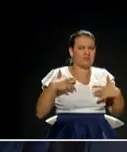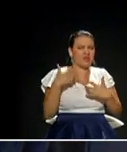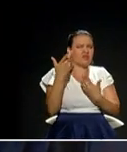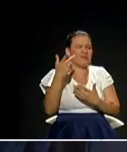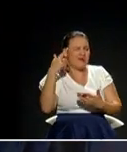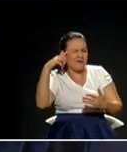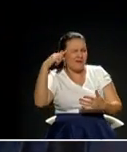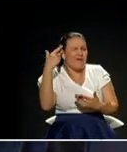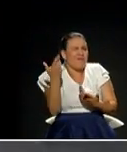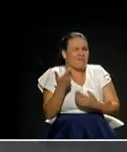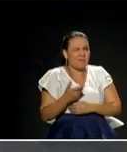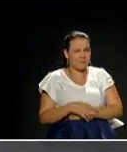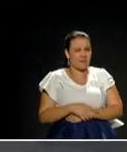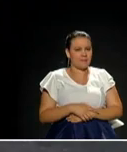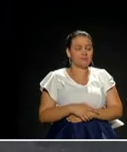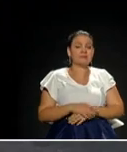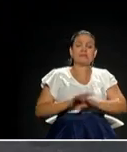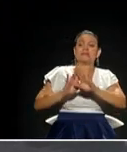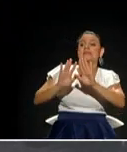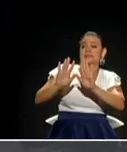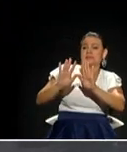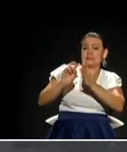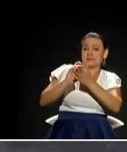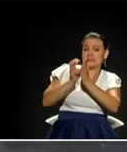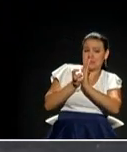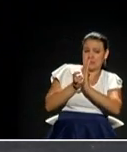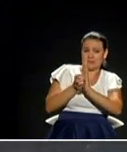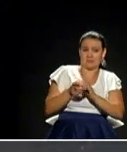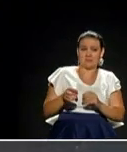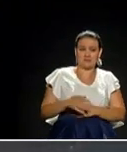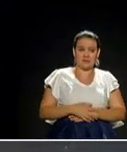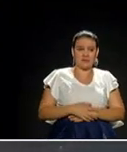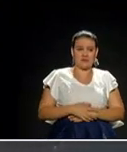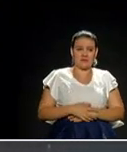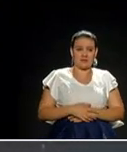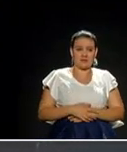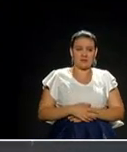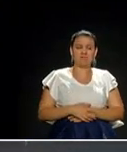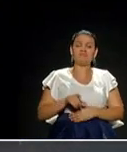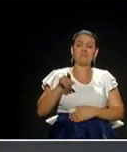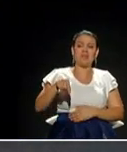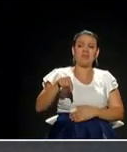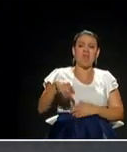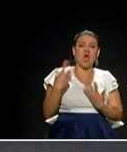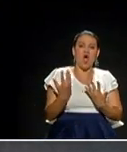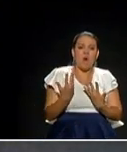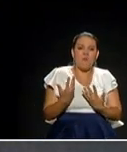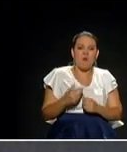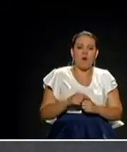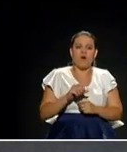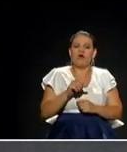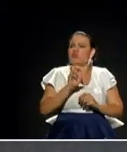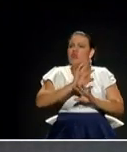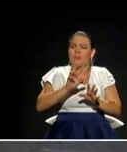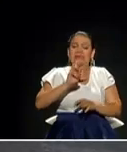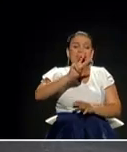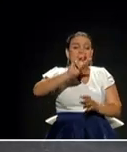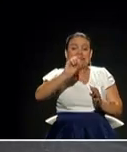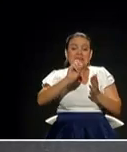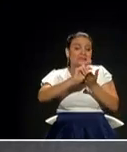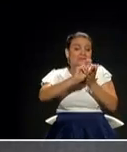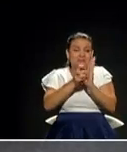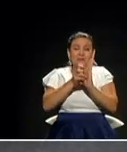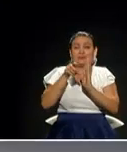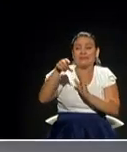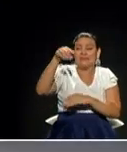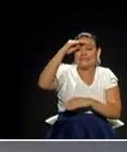que tienen actualmente les voy a pedir un segundo para una pausa porque la mecánica aquí es réplica de cada uno de 30 segundos el candidato ahí